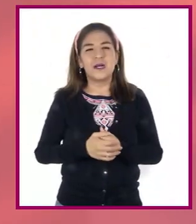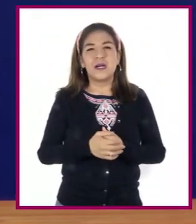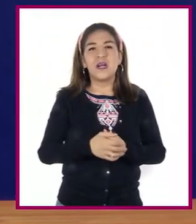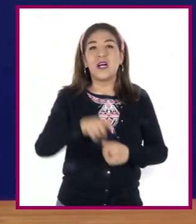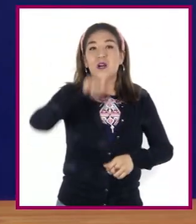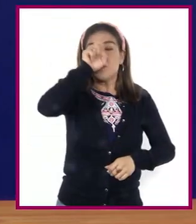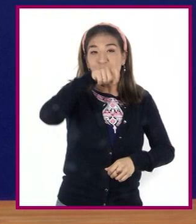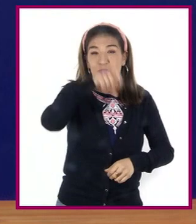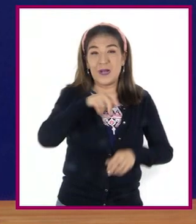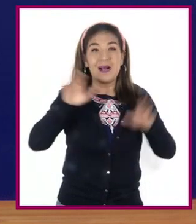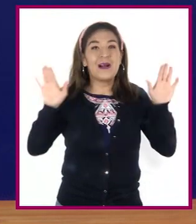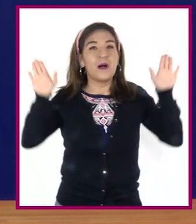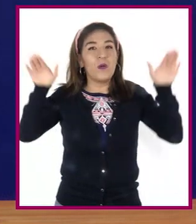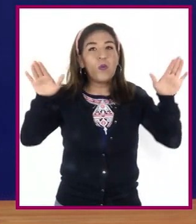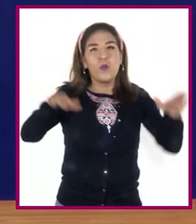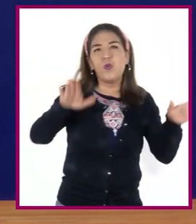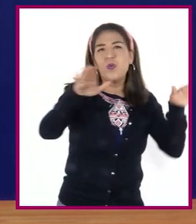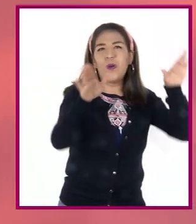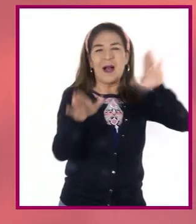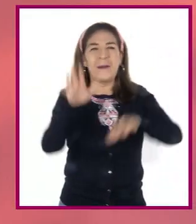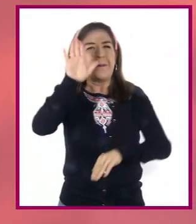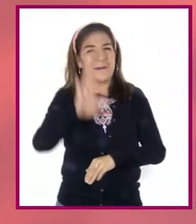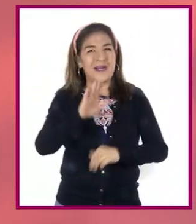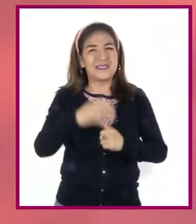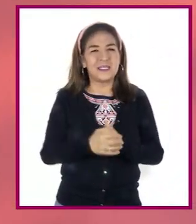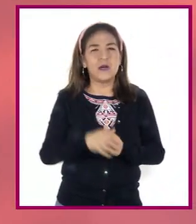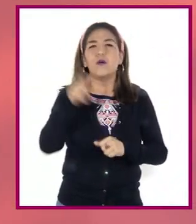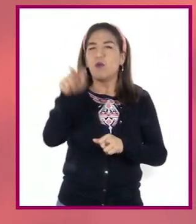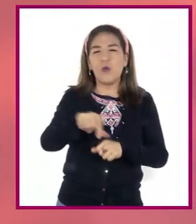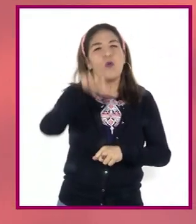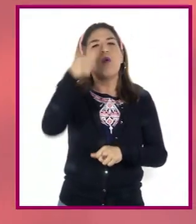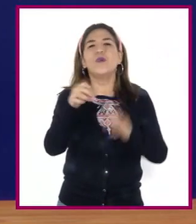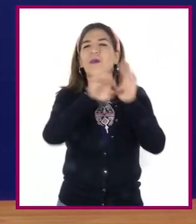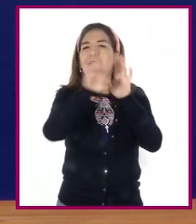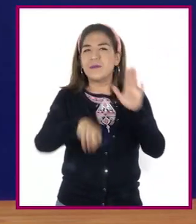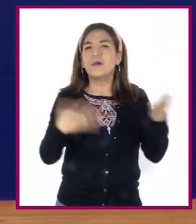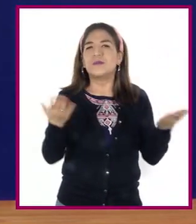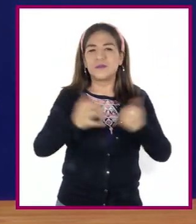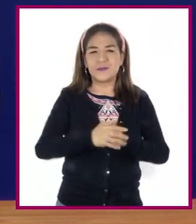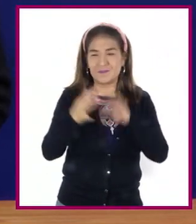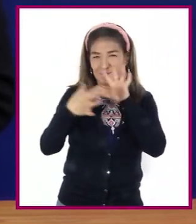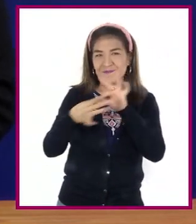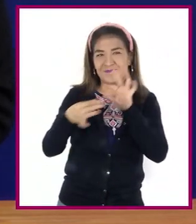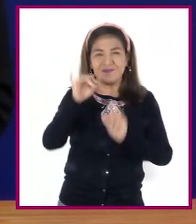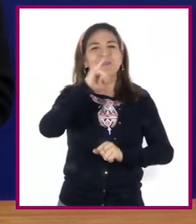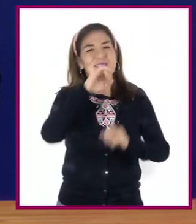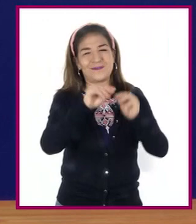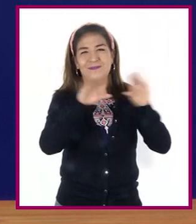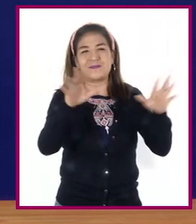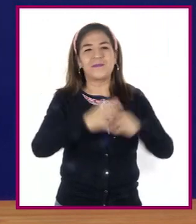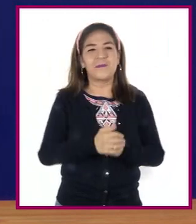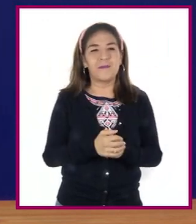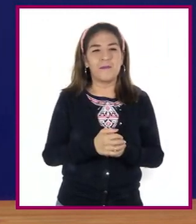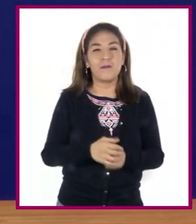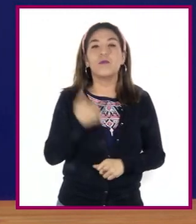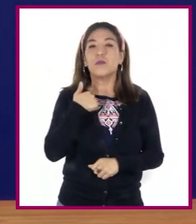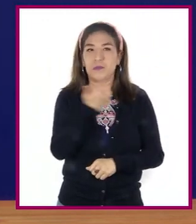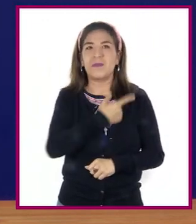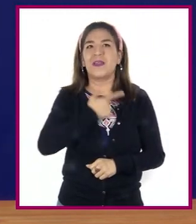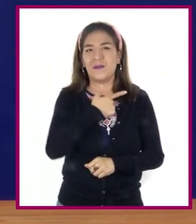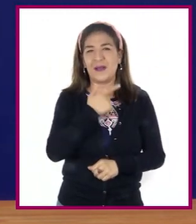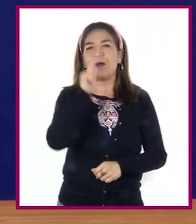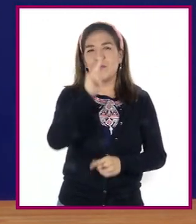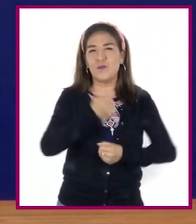loro volando. ¡Qué bien, maestra! Cuéntenos otro ejemplo. Claro que sí. Hay uno que me gusta